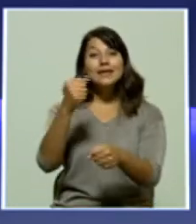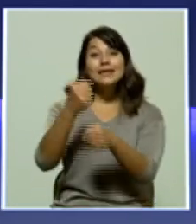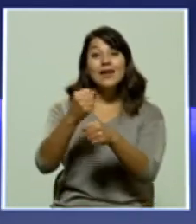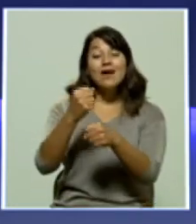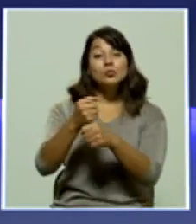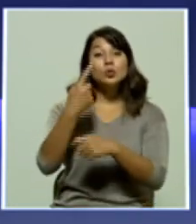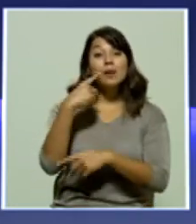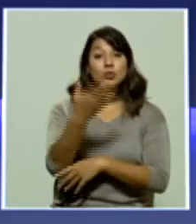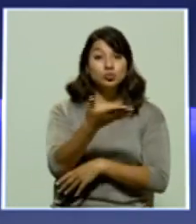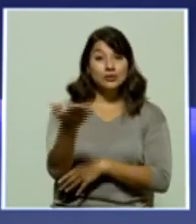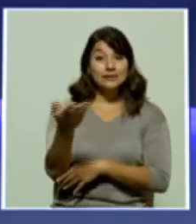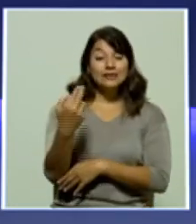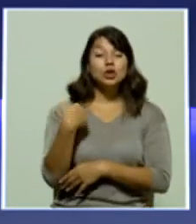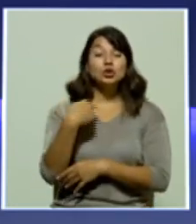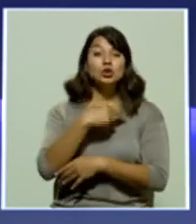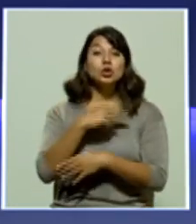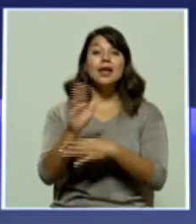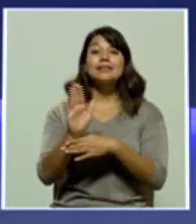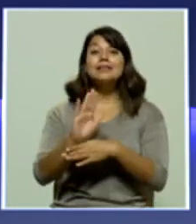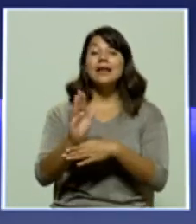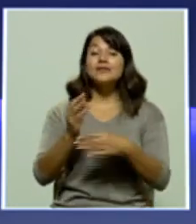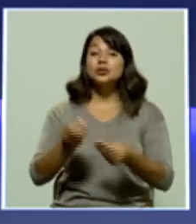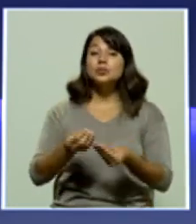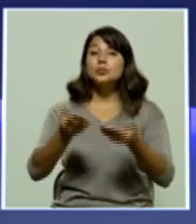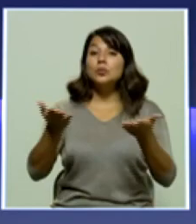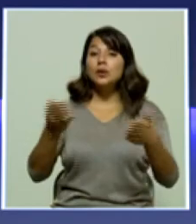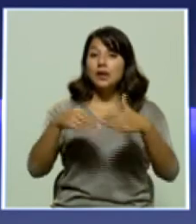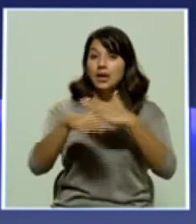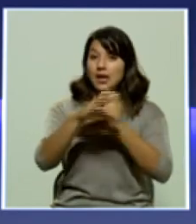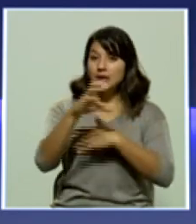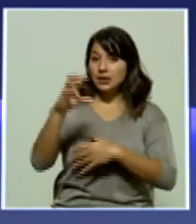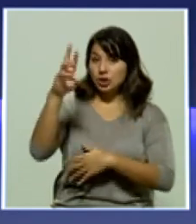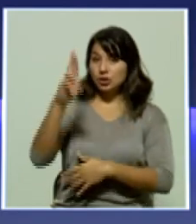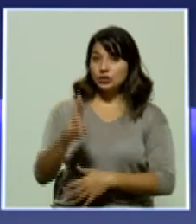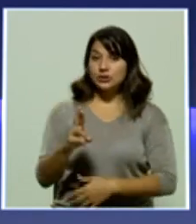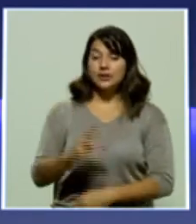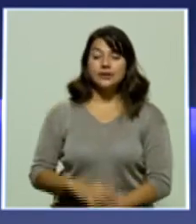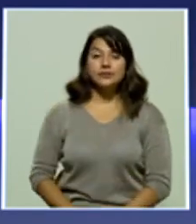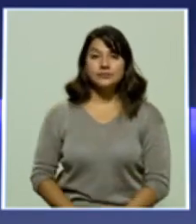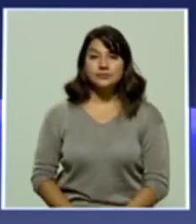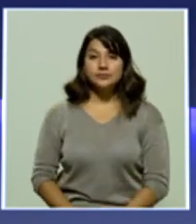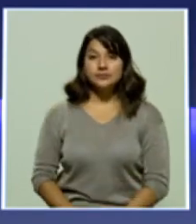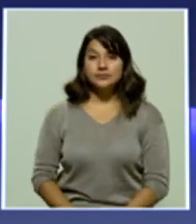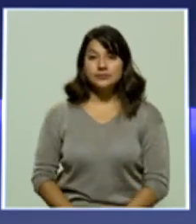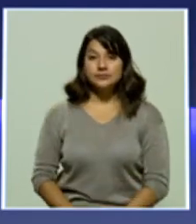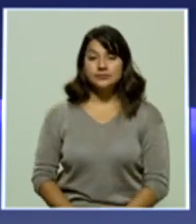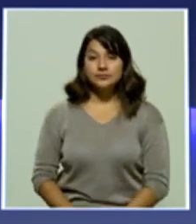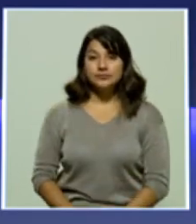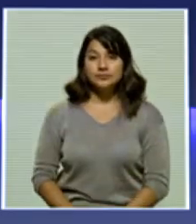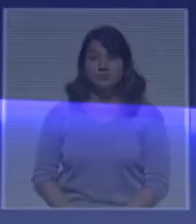para usted. Somos la televisión pública de Costa Rica.